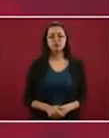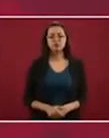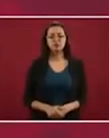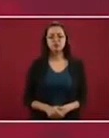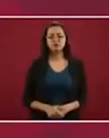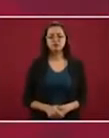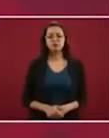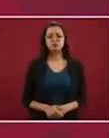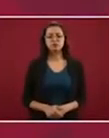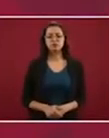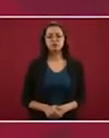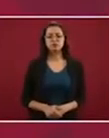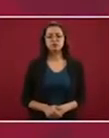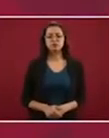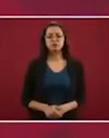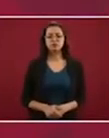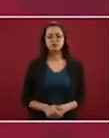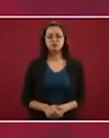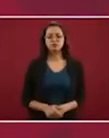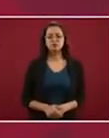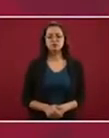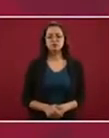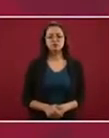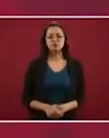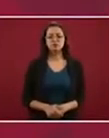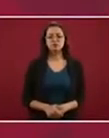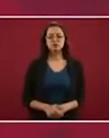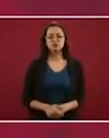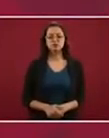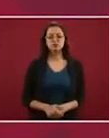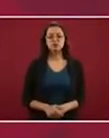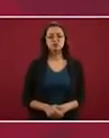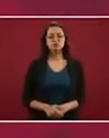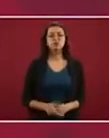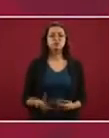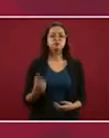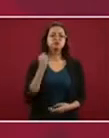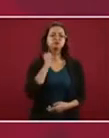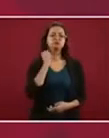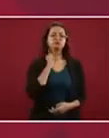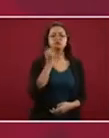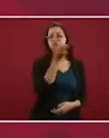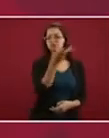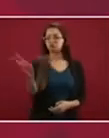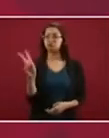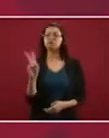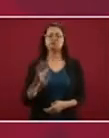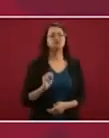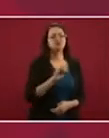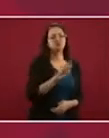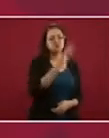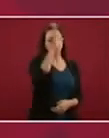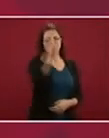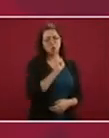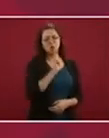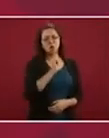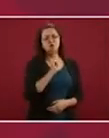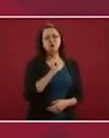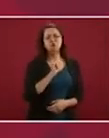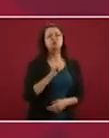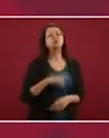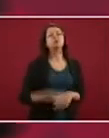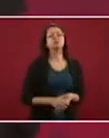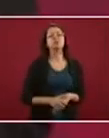porque ni todo es blanco ni todo negro, como lo quieren ver tanto el presidente como algunos empresarios. Hay que decirlo y me